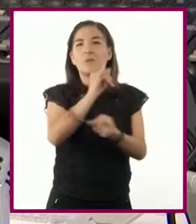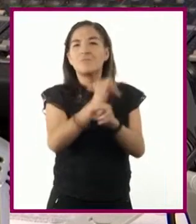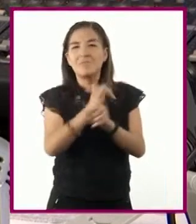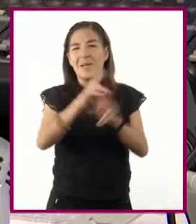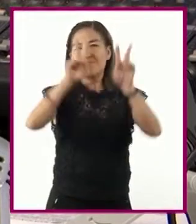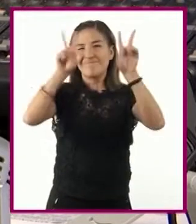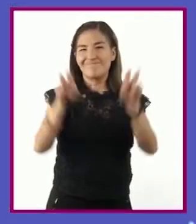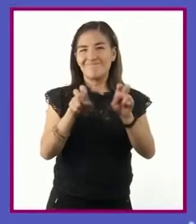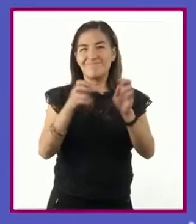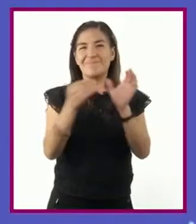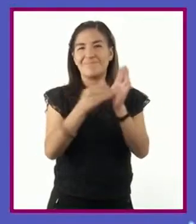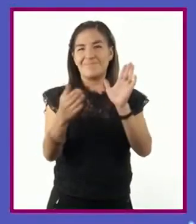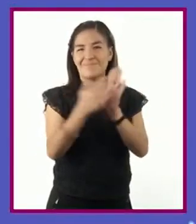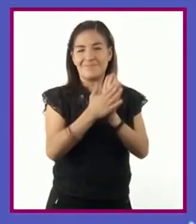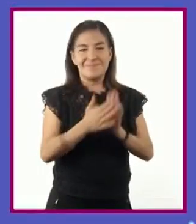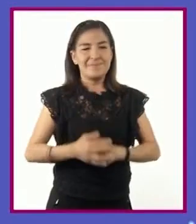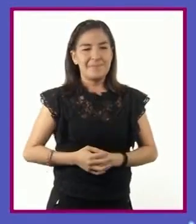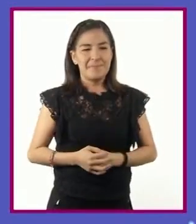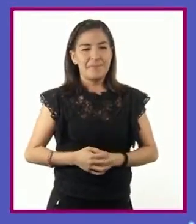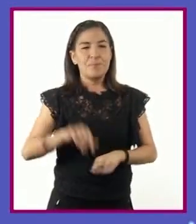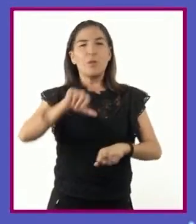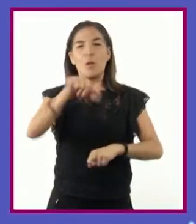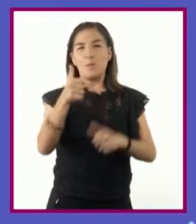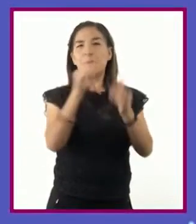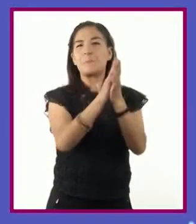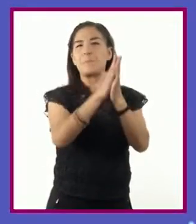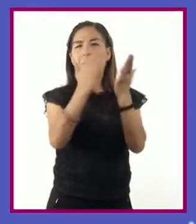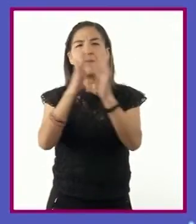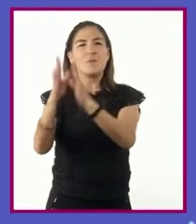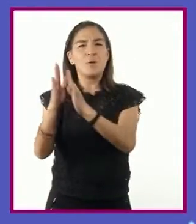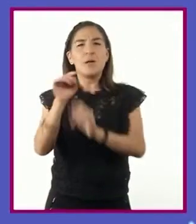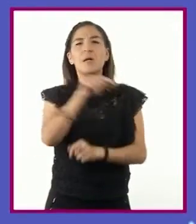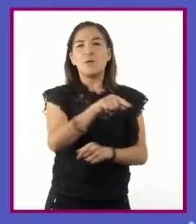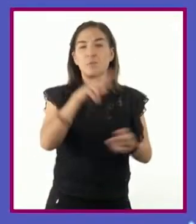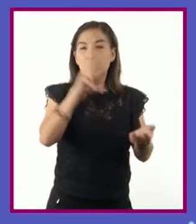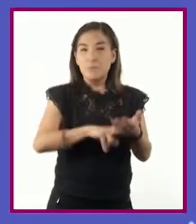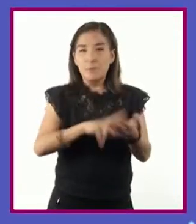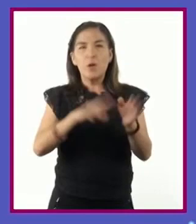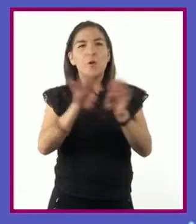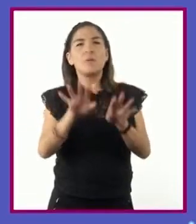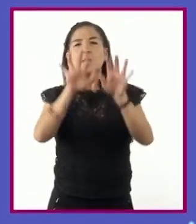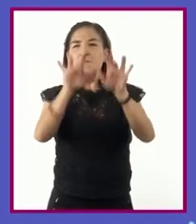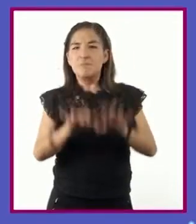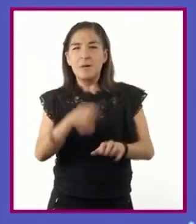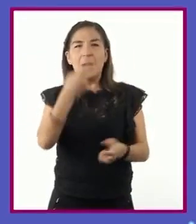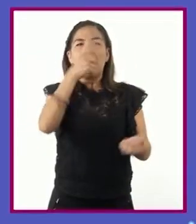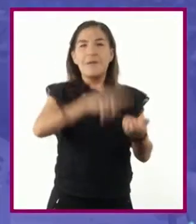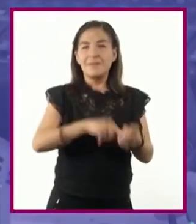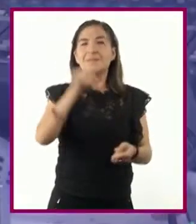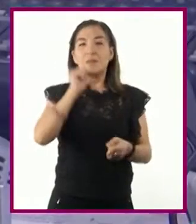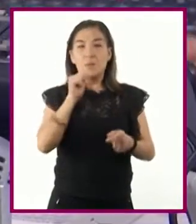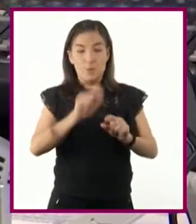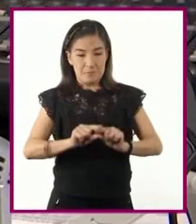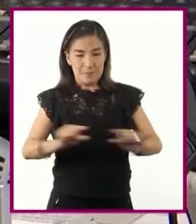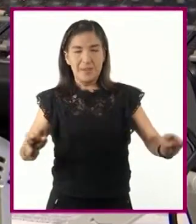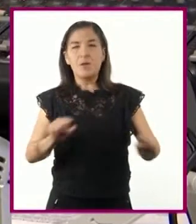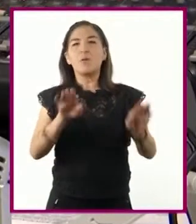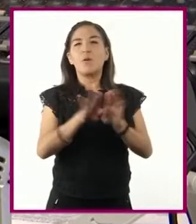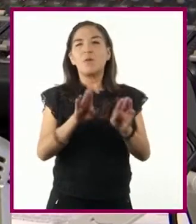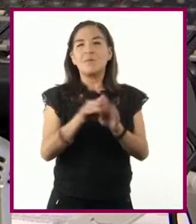investigaciones. Bibliografía. Un texto de calidad siempre lleva anotada al final las